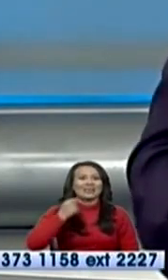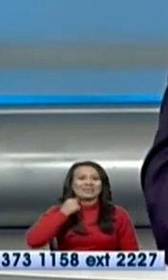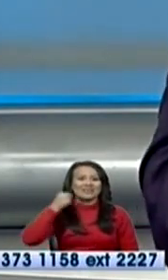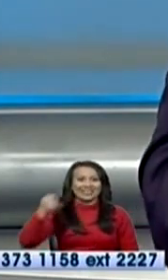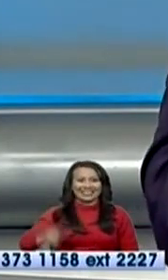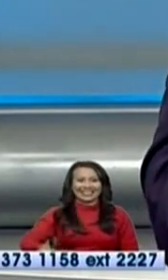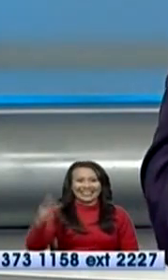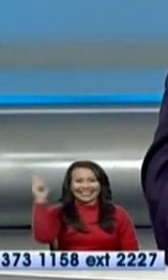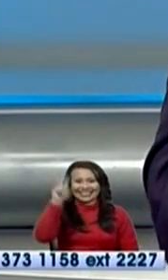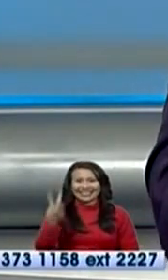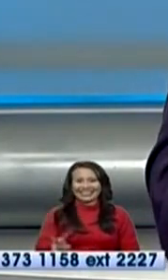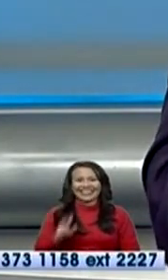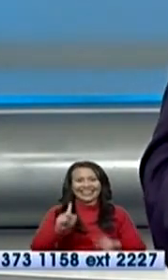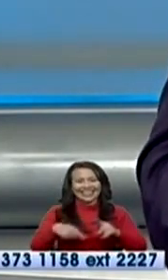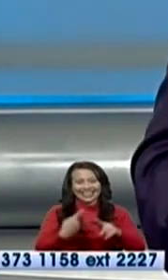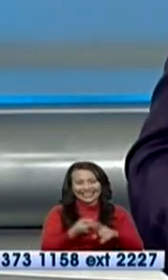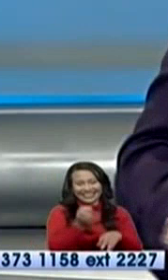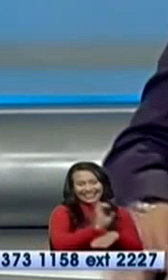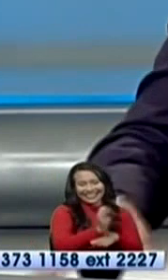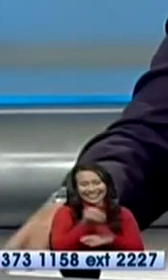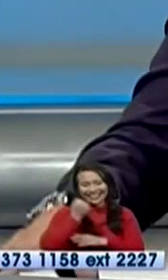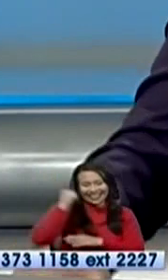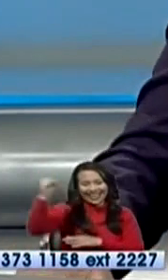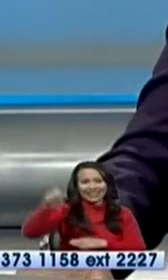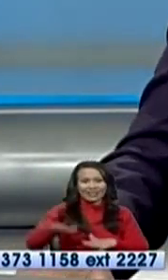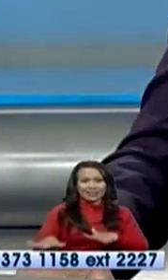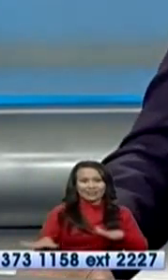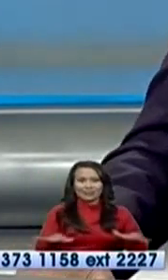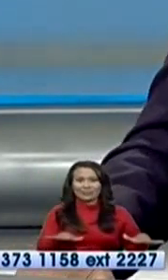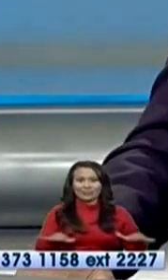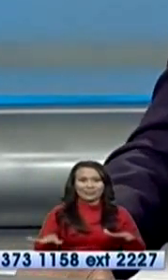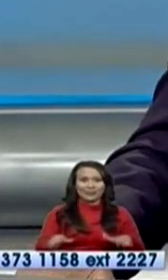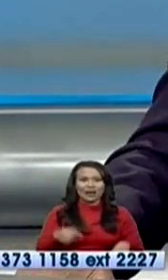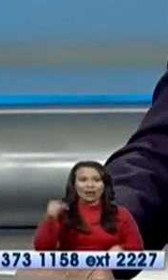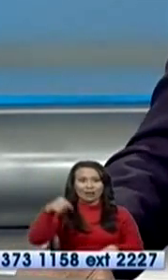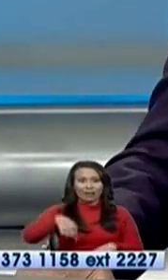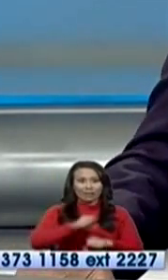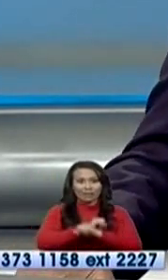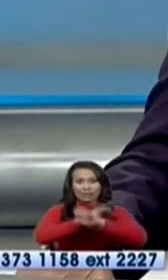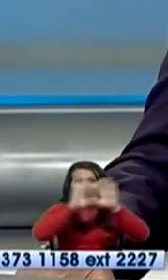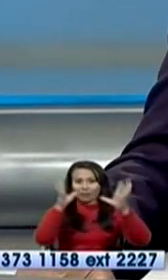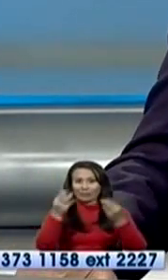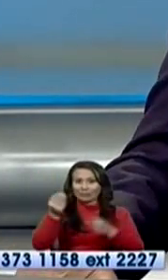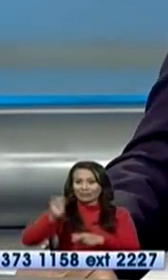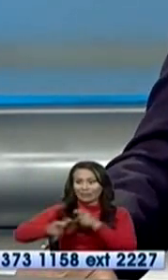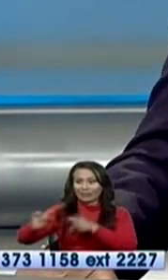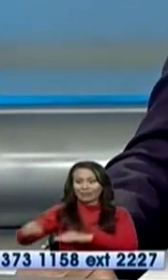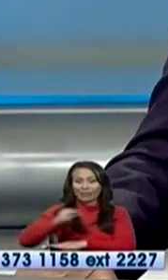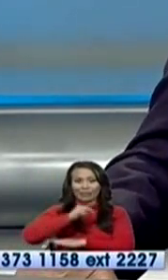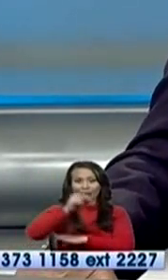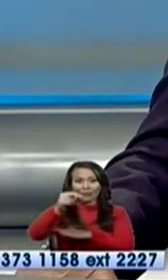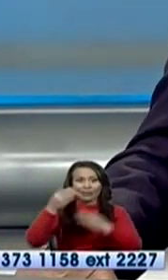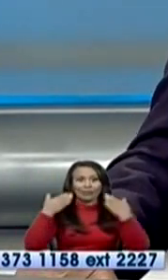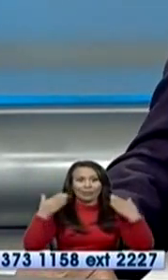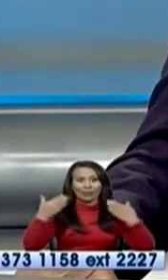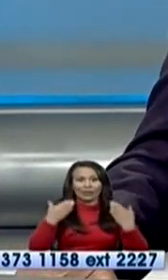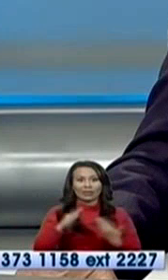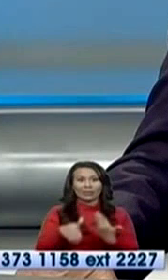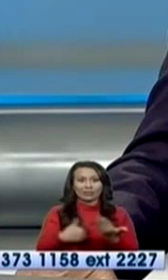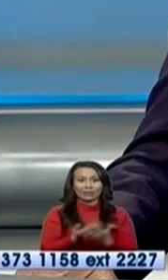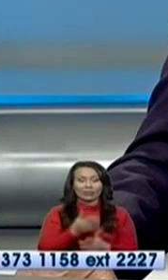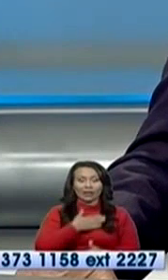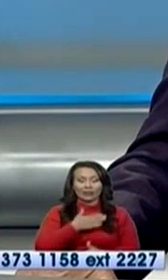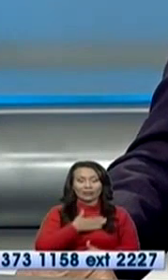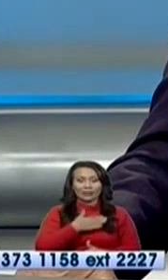cojan los ecuatorianos de la tri. Un nuevo sismo de 5 grados en la escala de Richter alarmó a los habitantes del norte de Guayaquil. Expertos nacionales